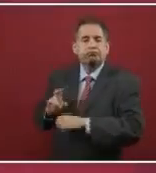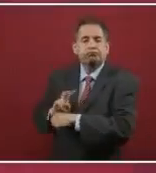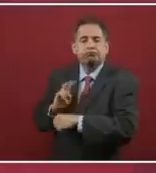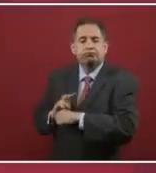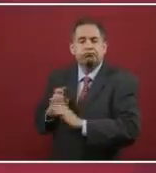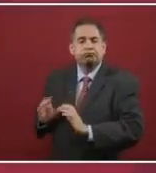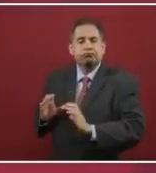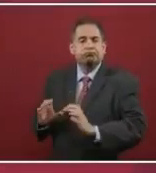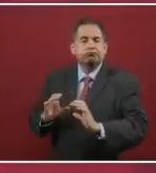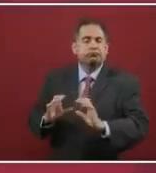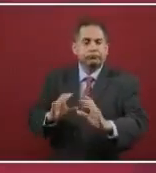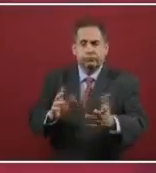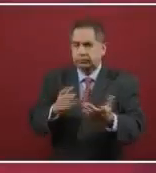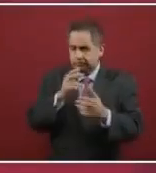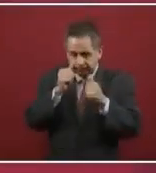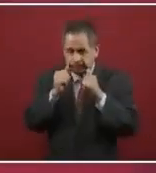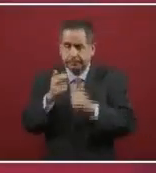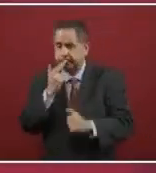atender